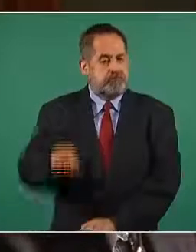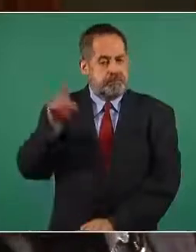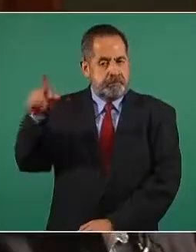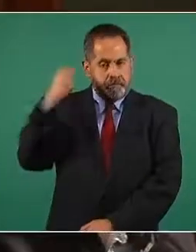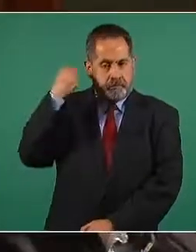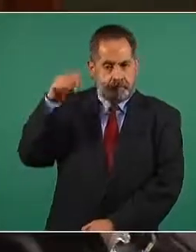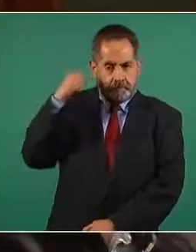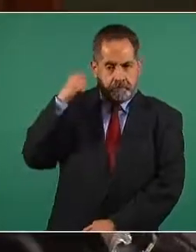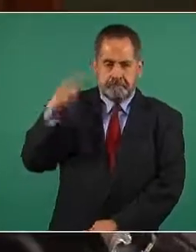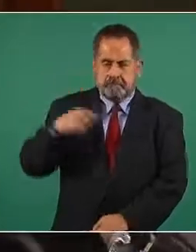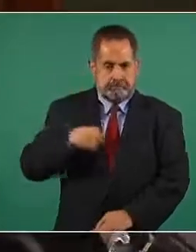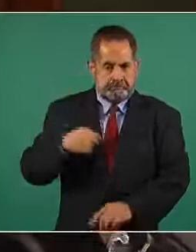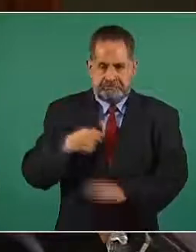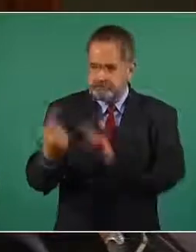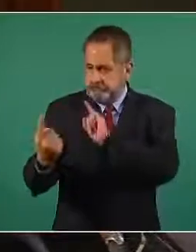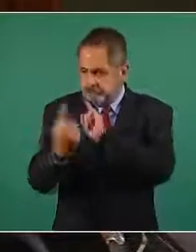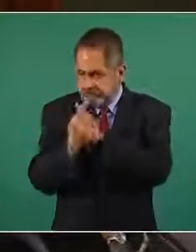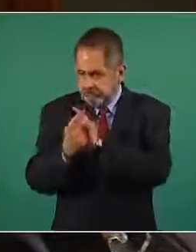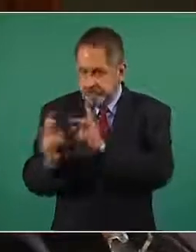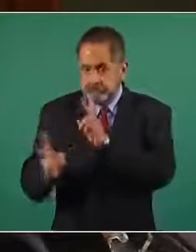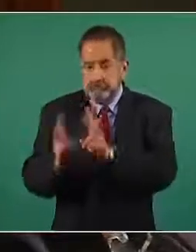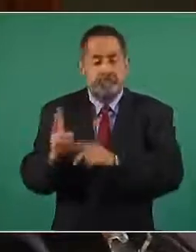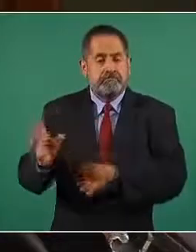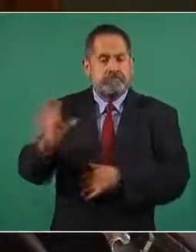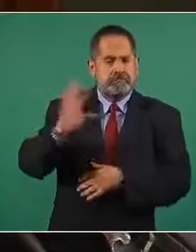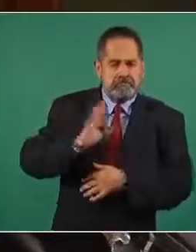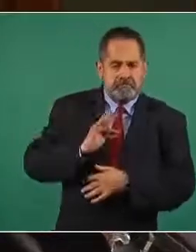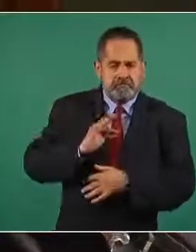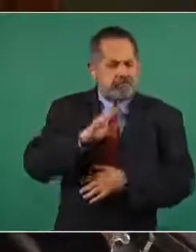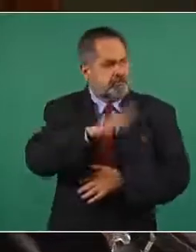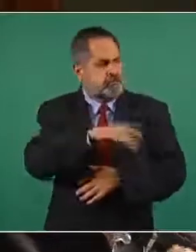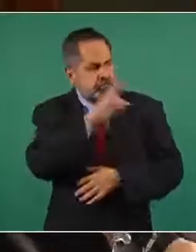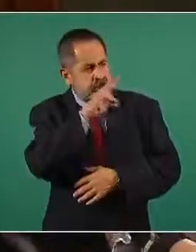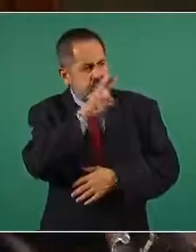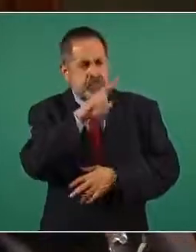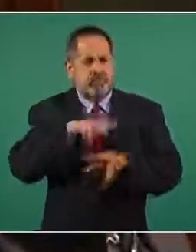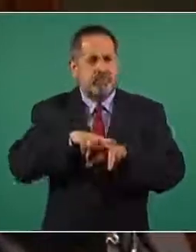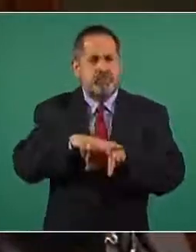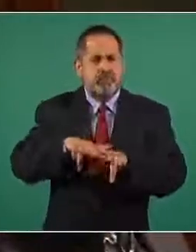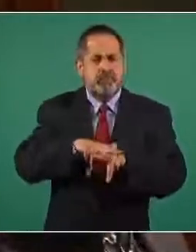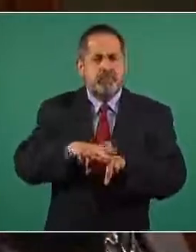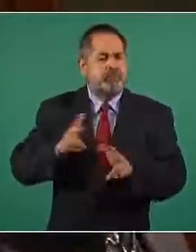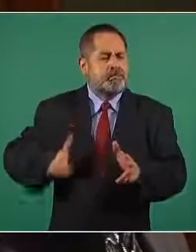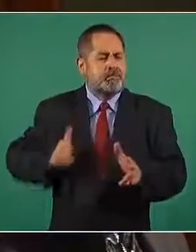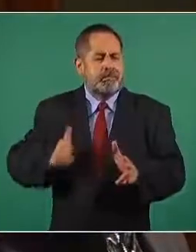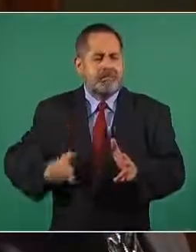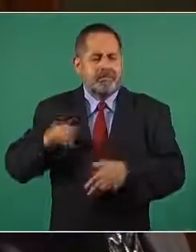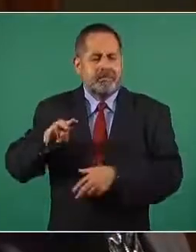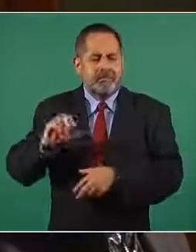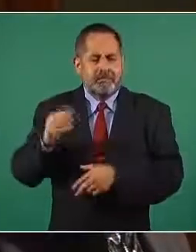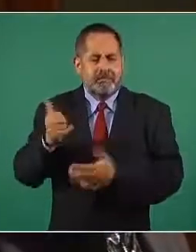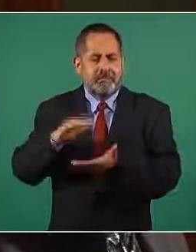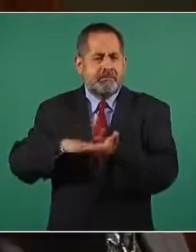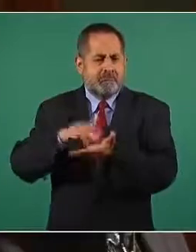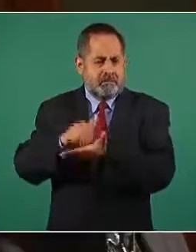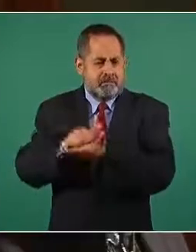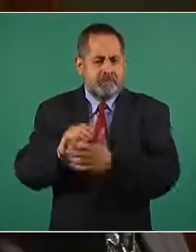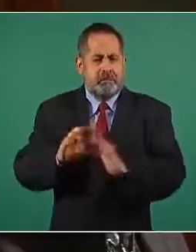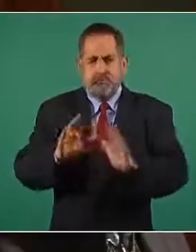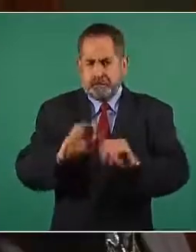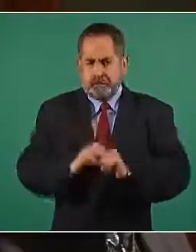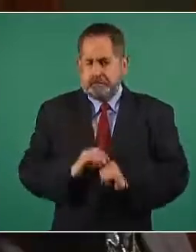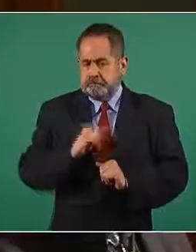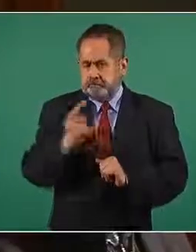refirieron su preocupación por el Tren Maya. Aprovechando este tema, me gustaría plantearle algunos aspectos. En primer lugar, en su